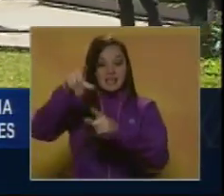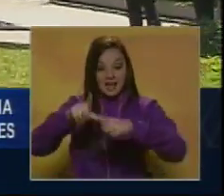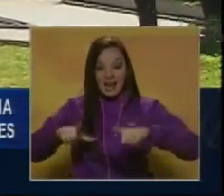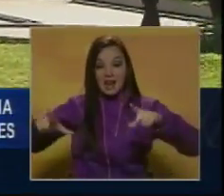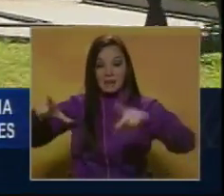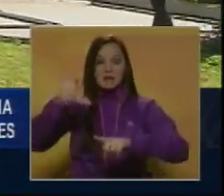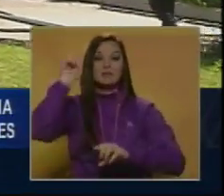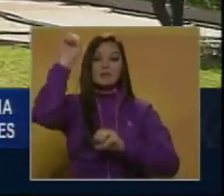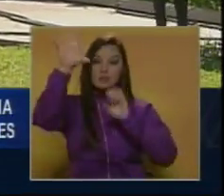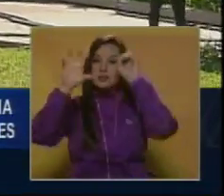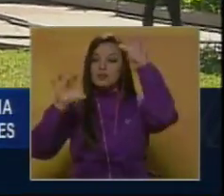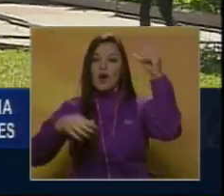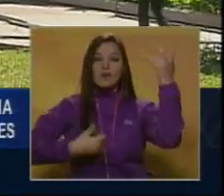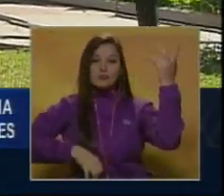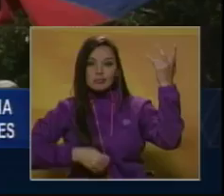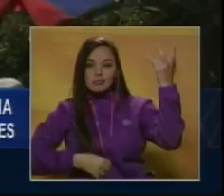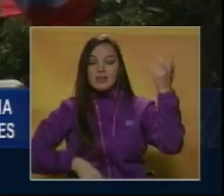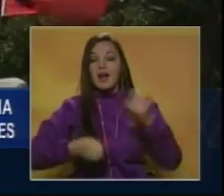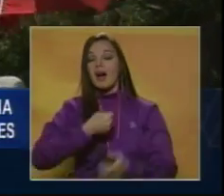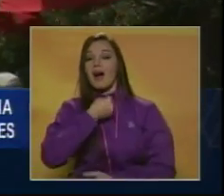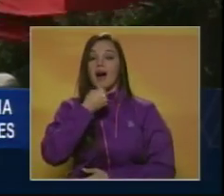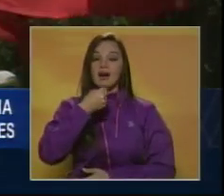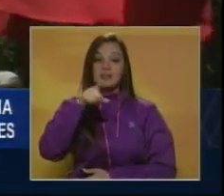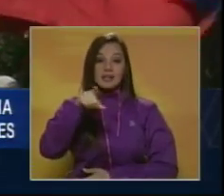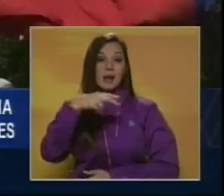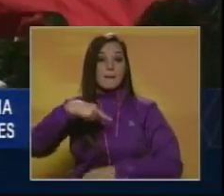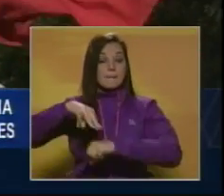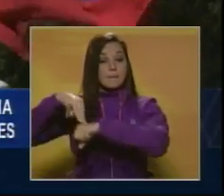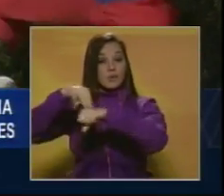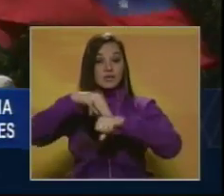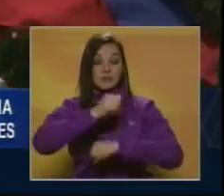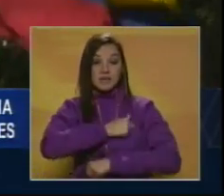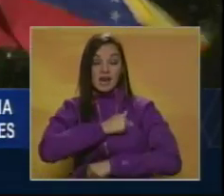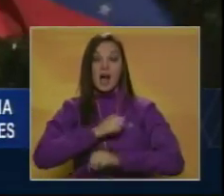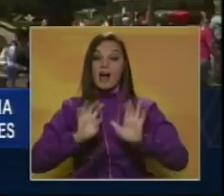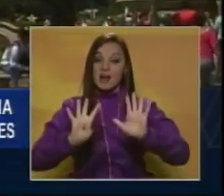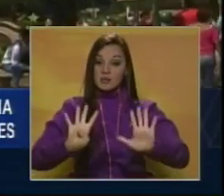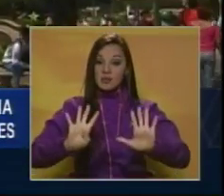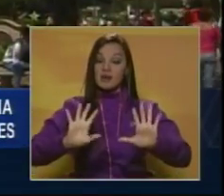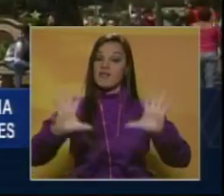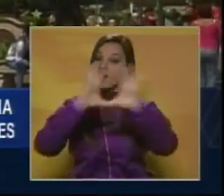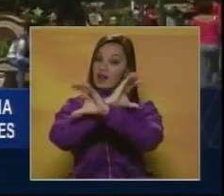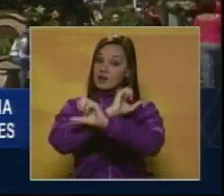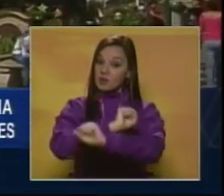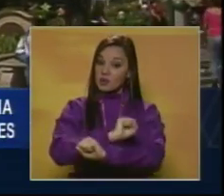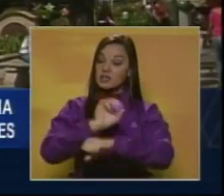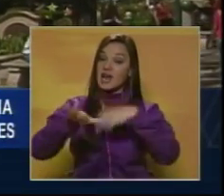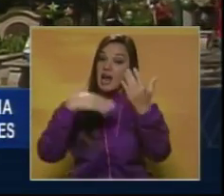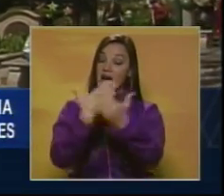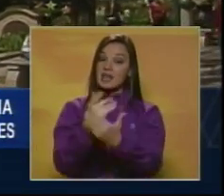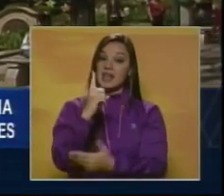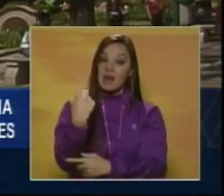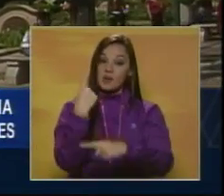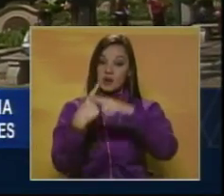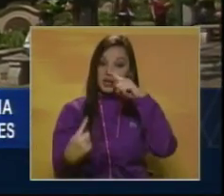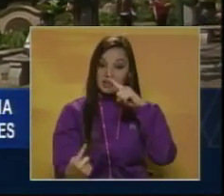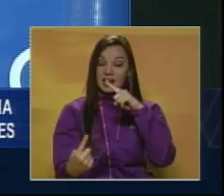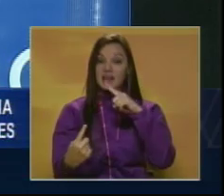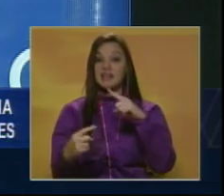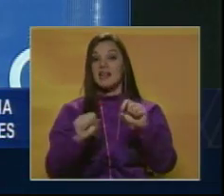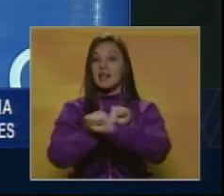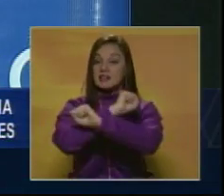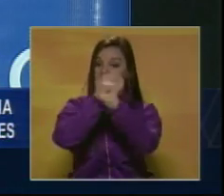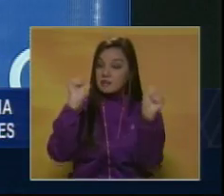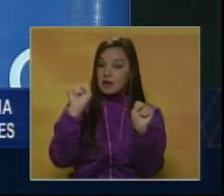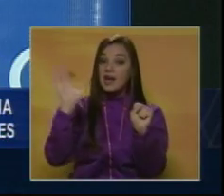de concierto de fin de año del municipio de Chacao. Desde las 9 de la noche a la 1:30 de la madrugada se presentarán